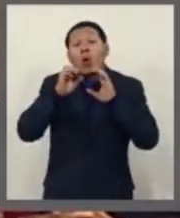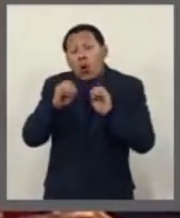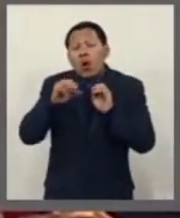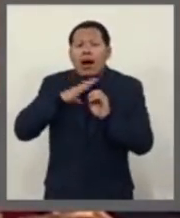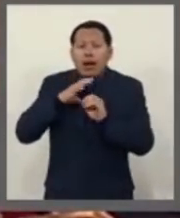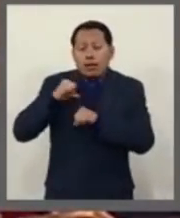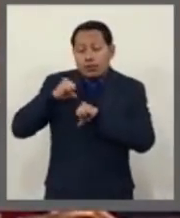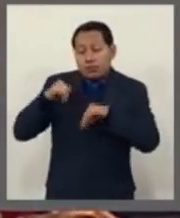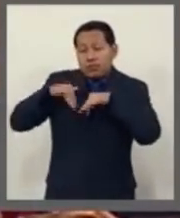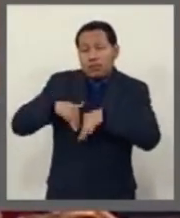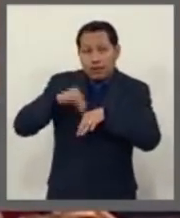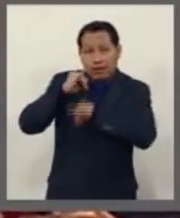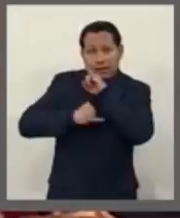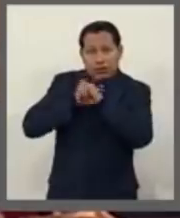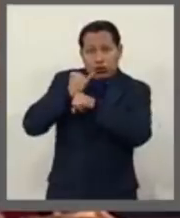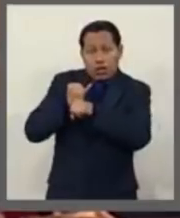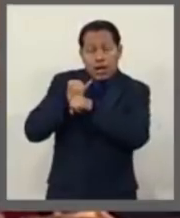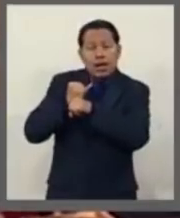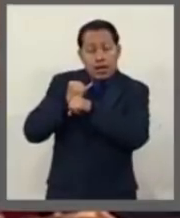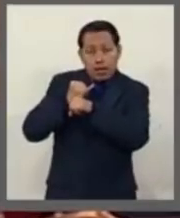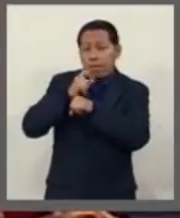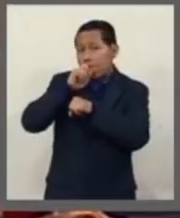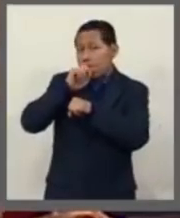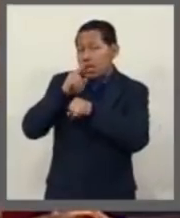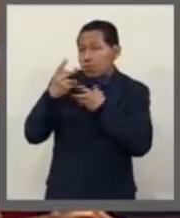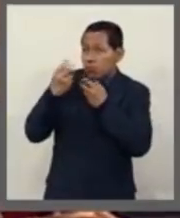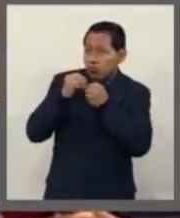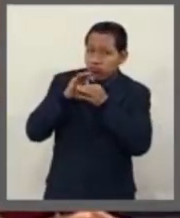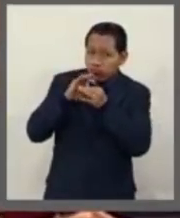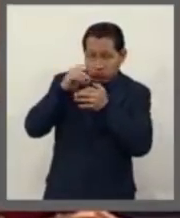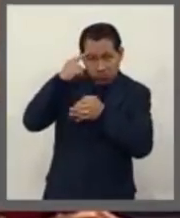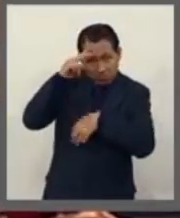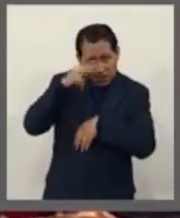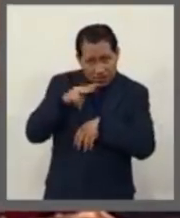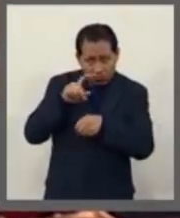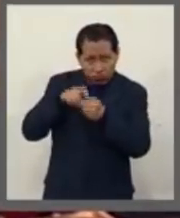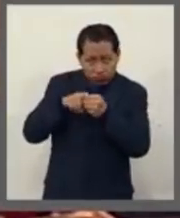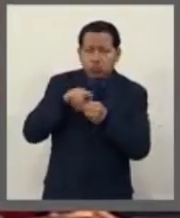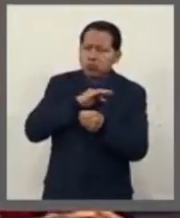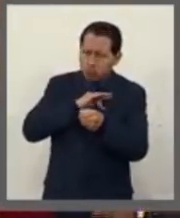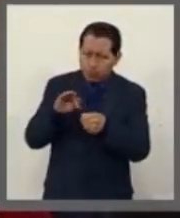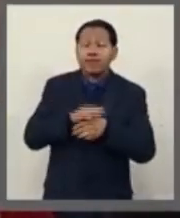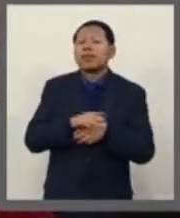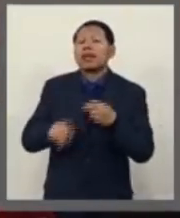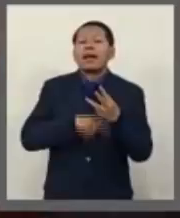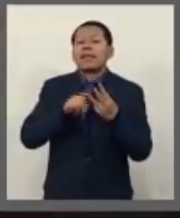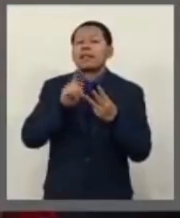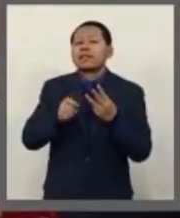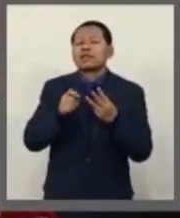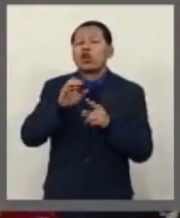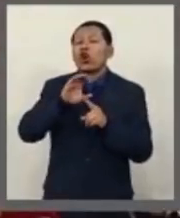municipales competentes y aún incluso a las instancias y agencias internacionales con las que estamos